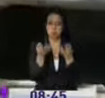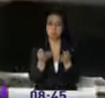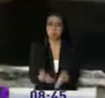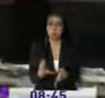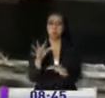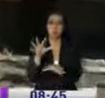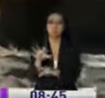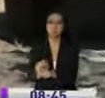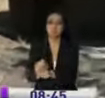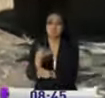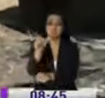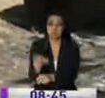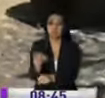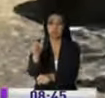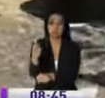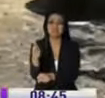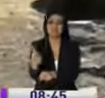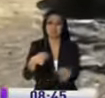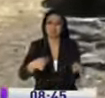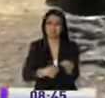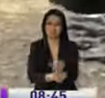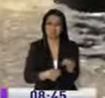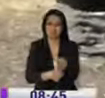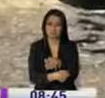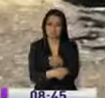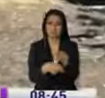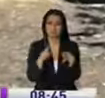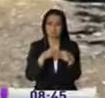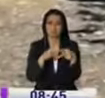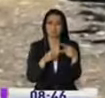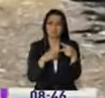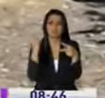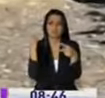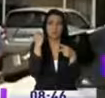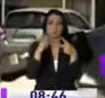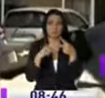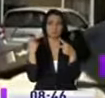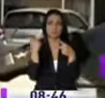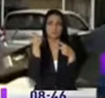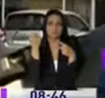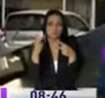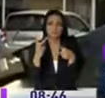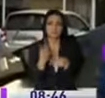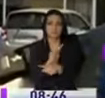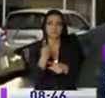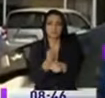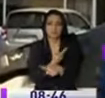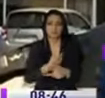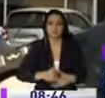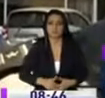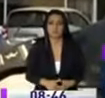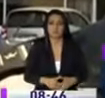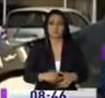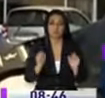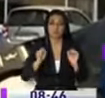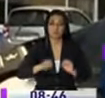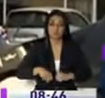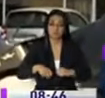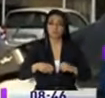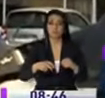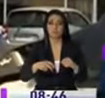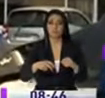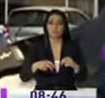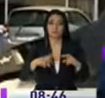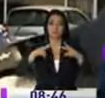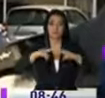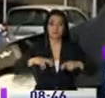los presuntos autores materiales conocidos con los alias de Chivo y Cinco Reales. Pudimos actuar dentro de las primeras